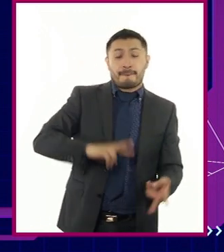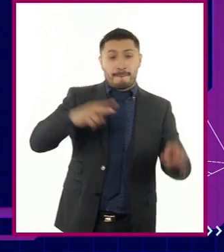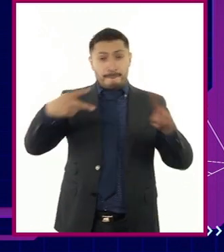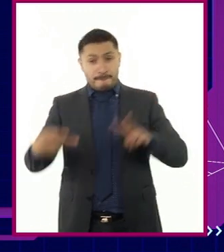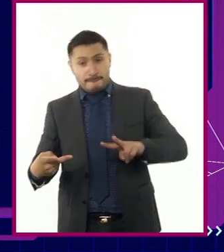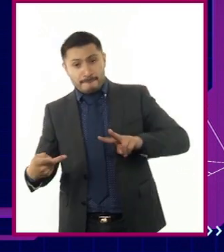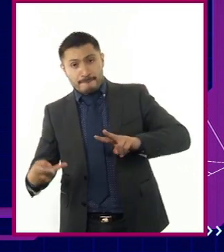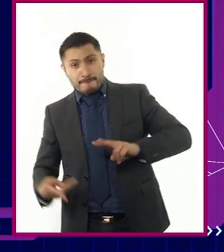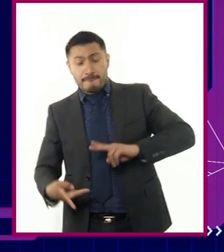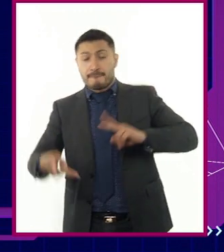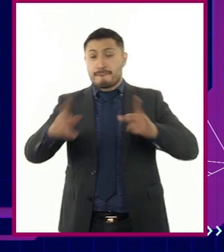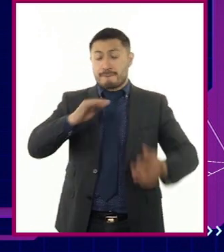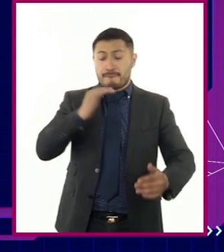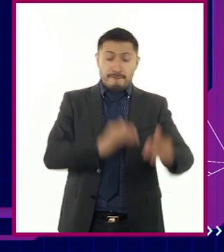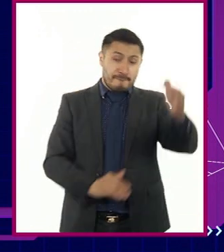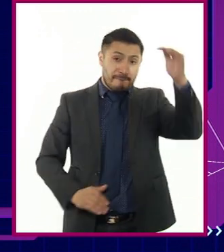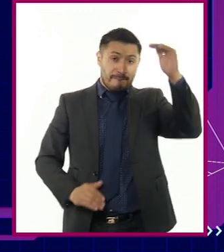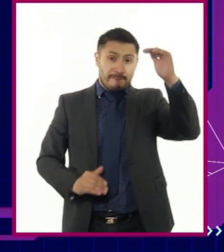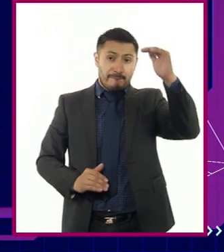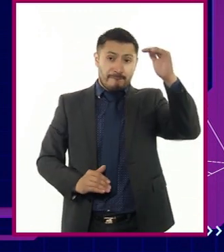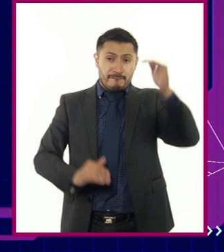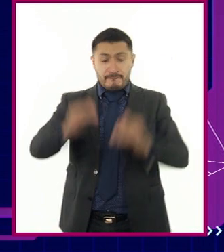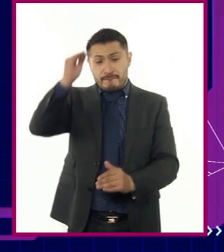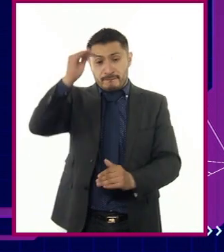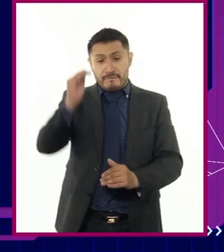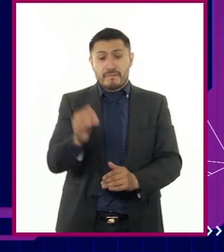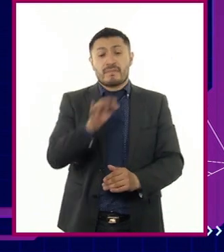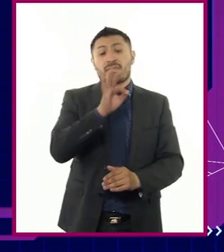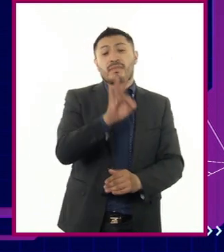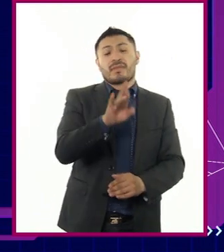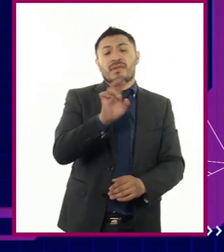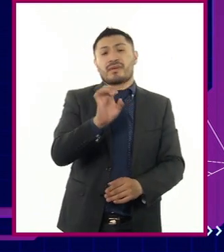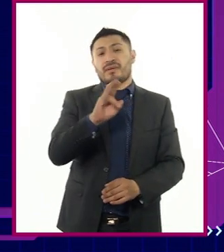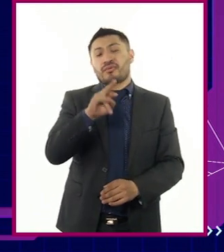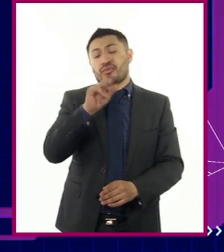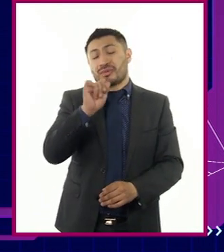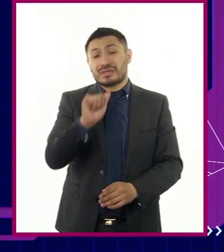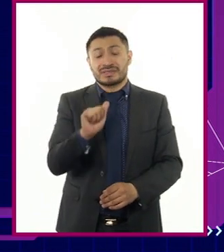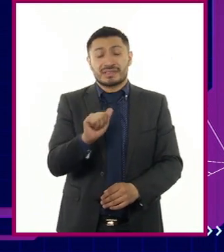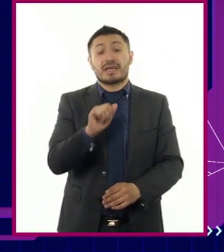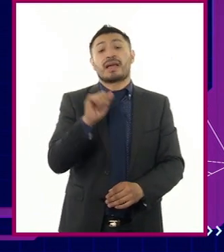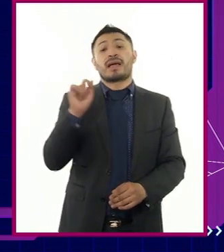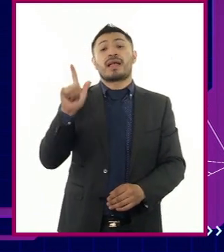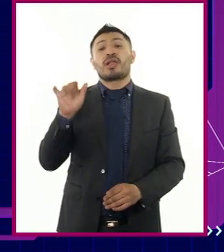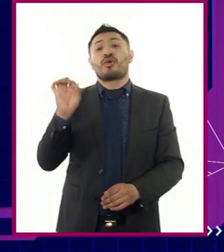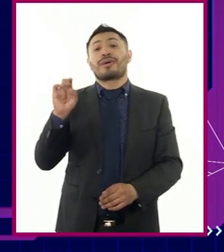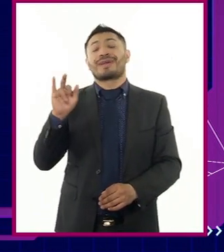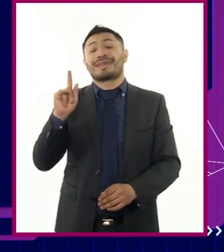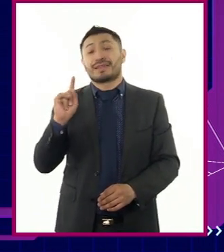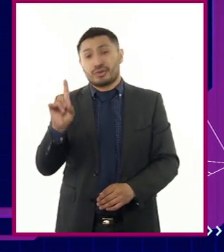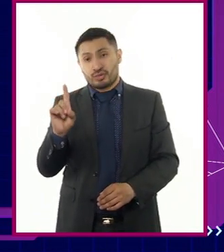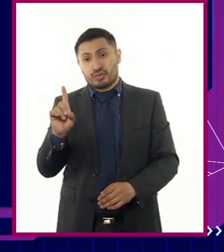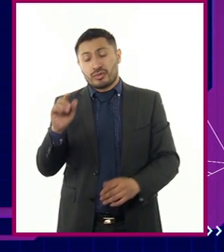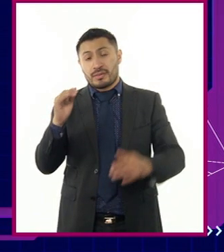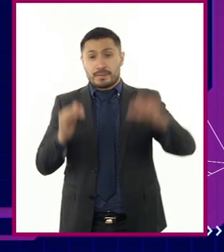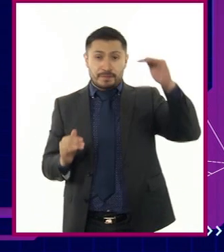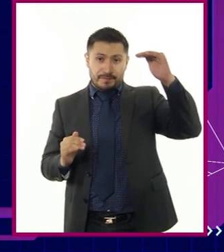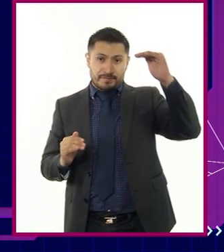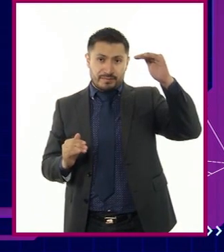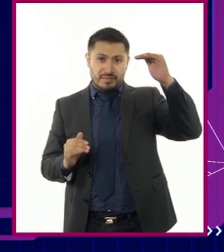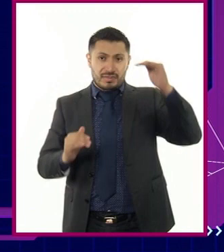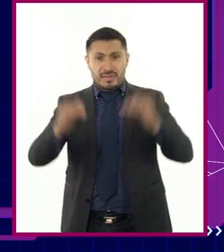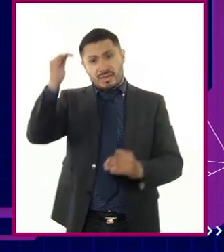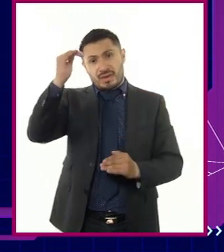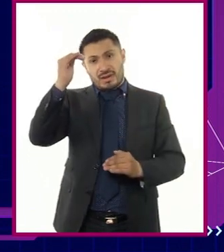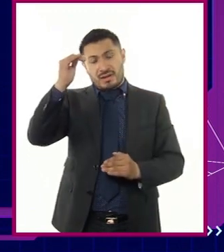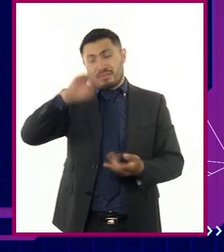inversamente proporcional a la frecuencia, es decir, a menor longitud de onda, mayor será la frecuencia en la misma proporción